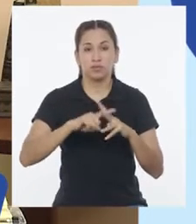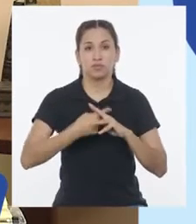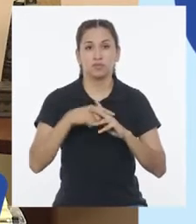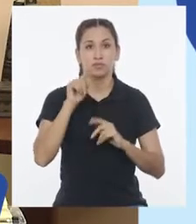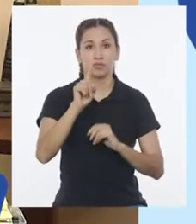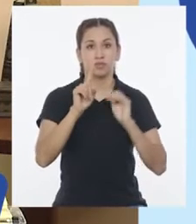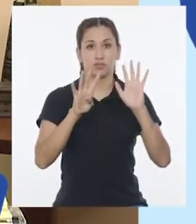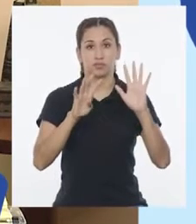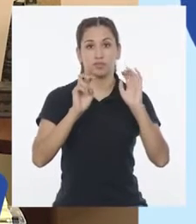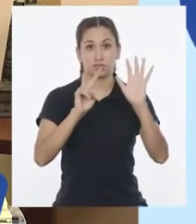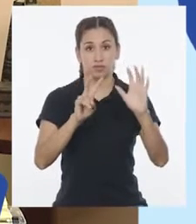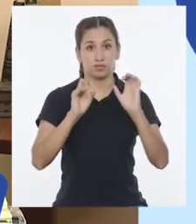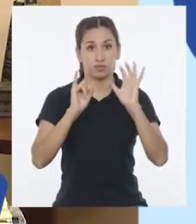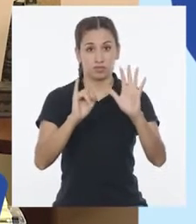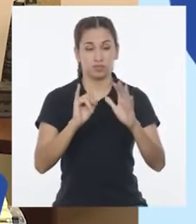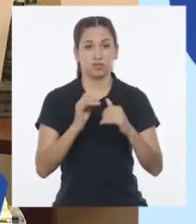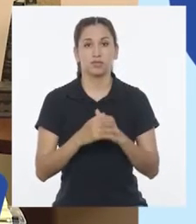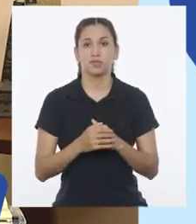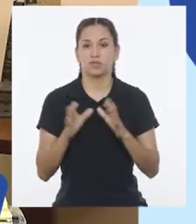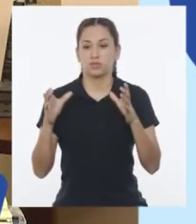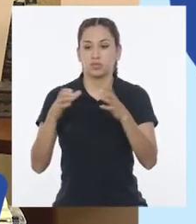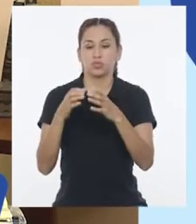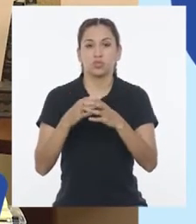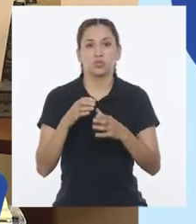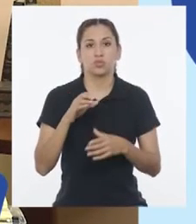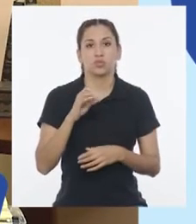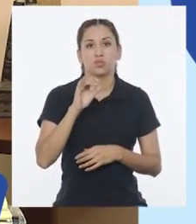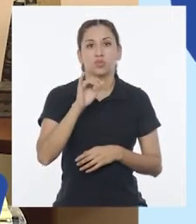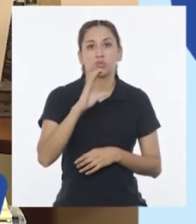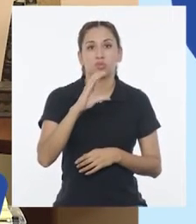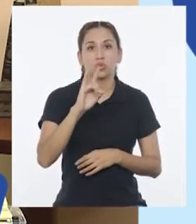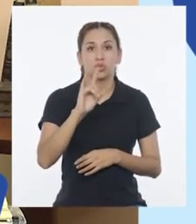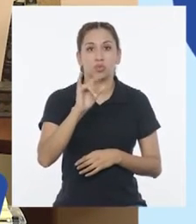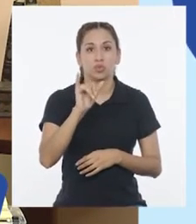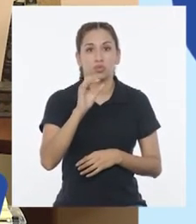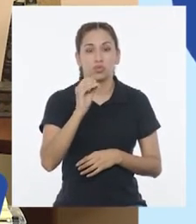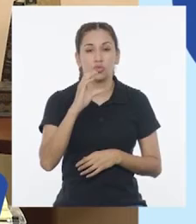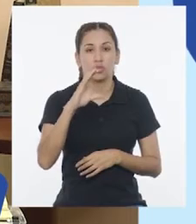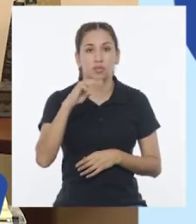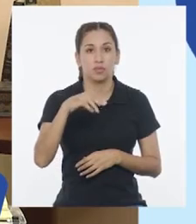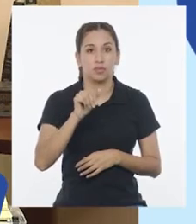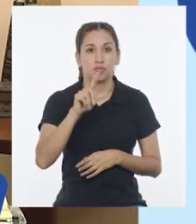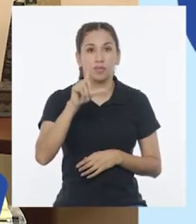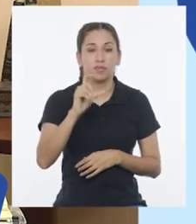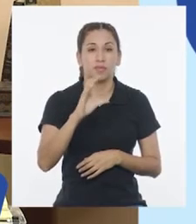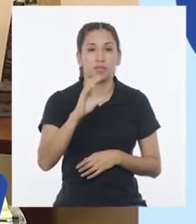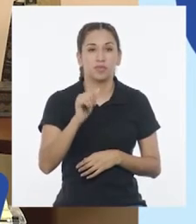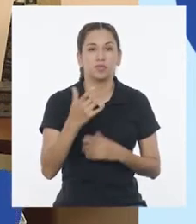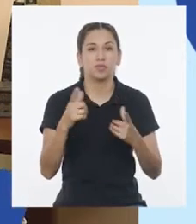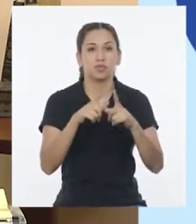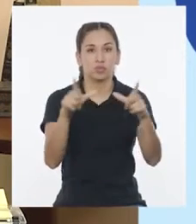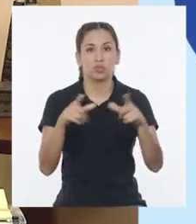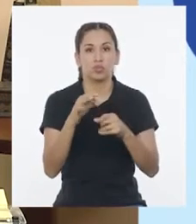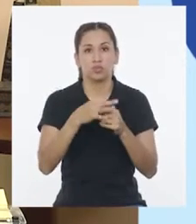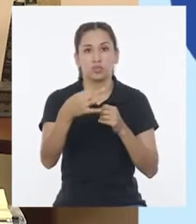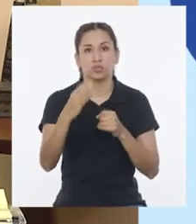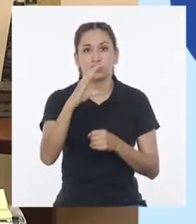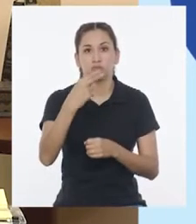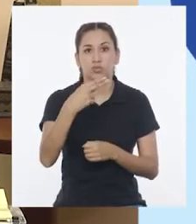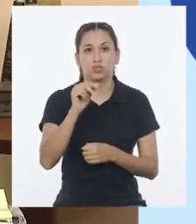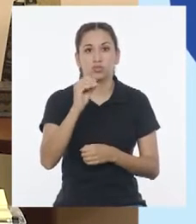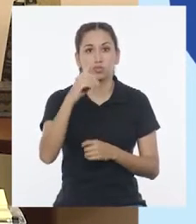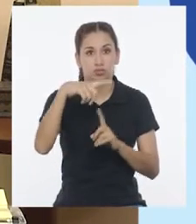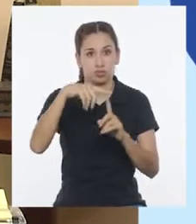en 1976 en el caserío de Cuyumalca, en la provincia de Chota. Desde un